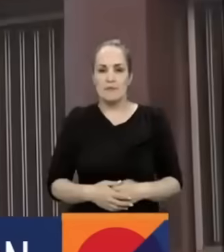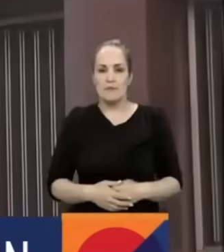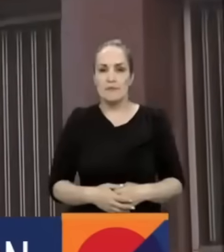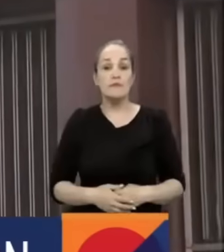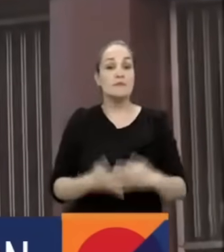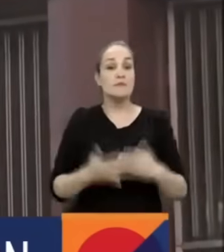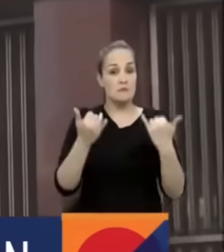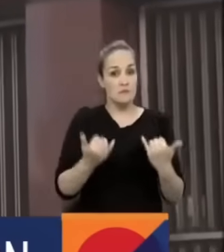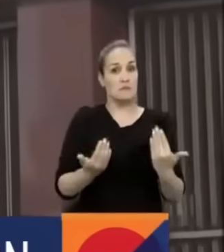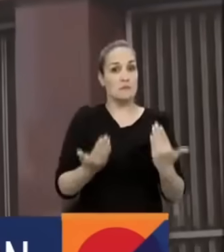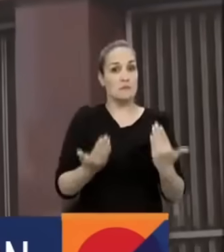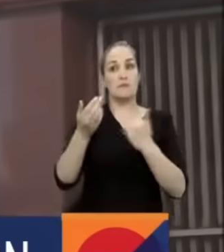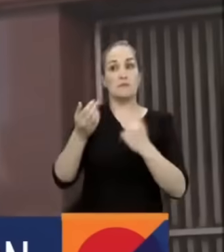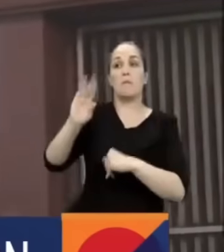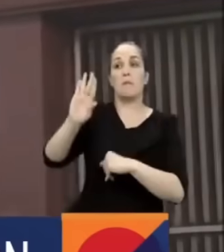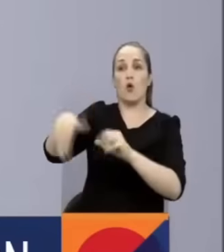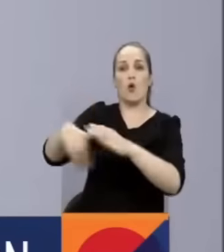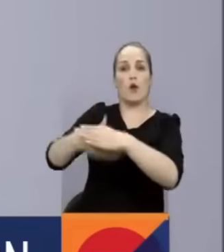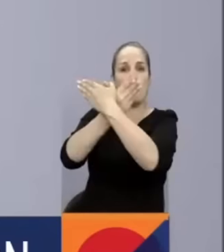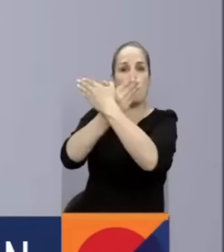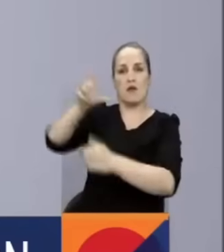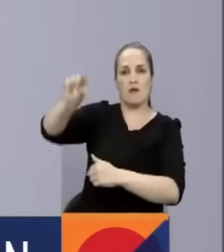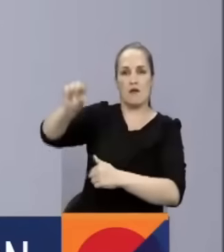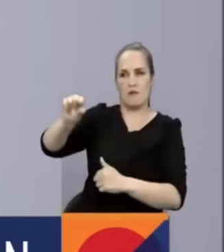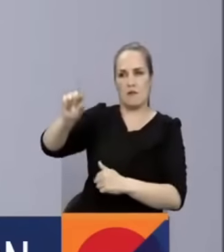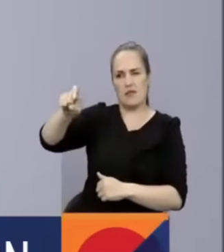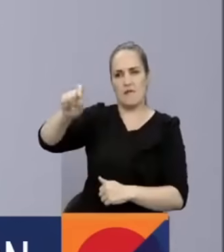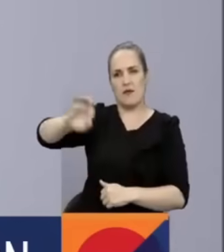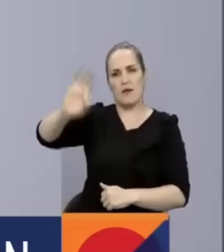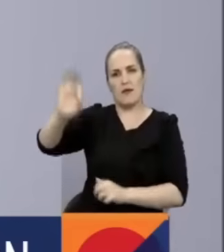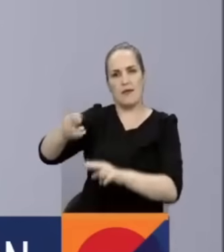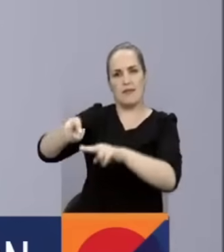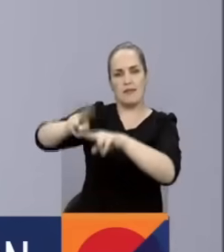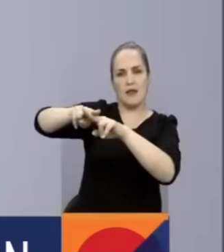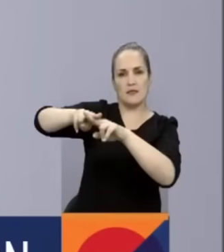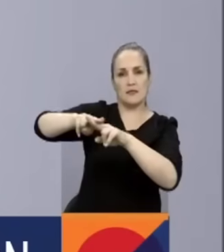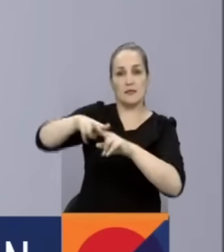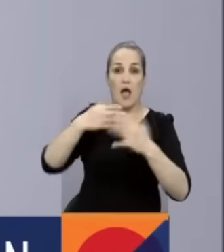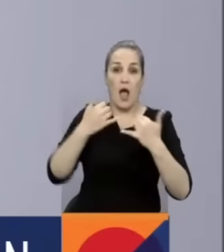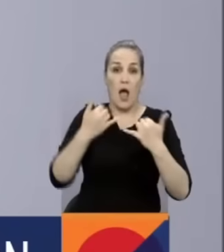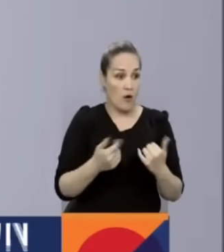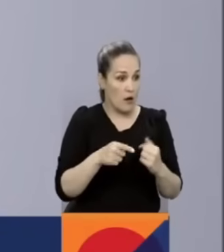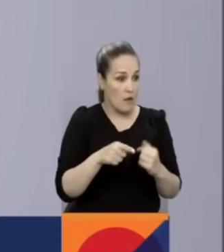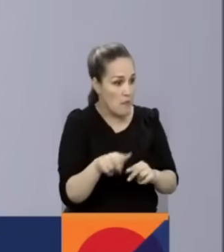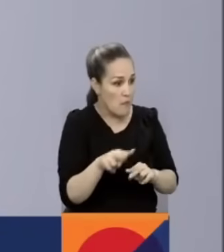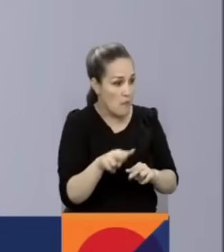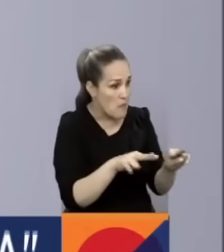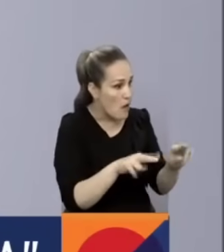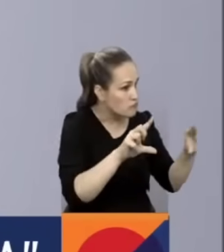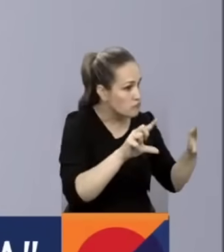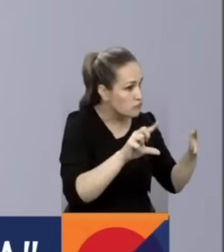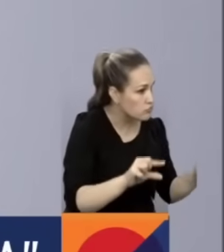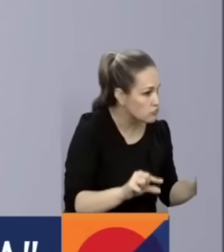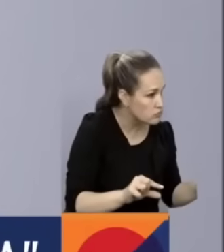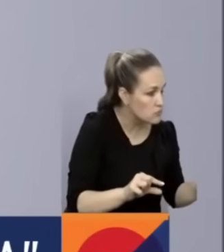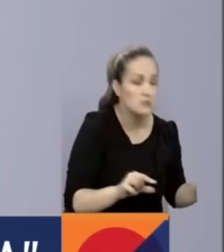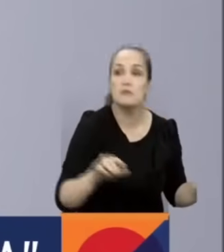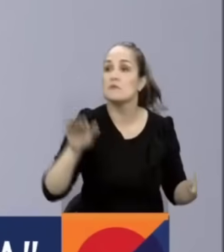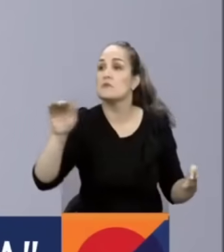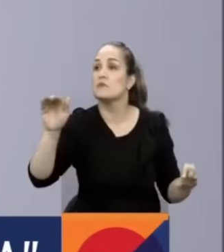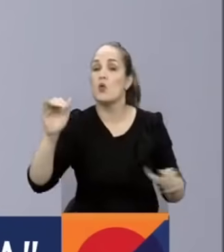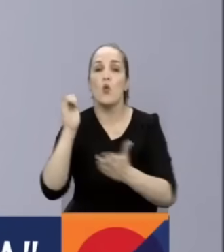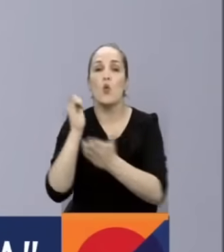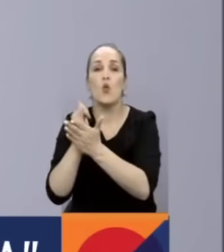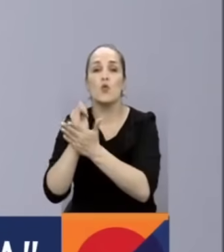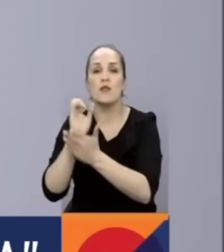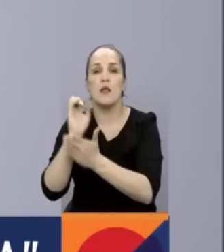oportuno bajar las tasas de interés. Y por lo tanto, es el llamado de atención a la Junta Directiva del Banco de la República de